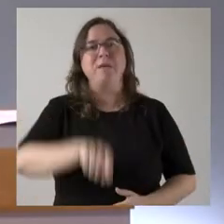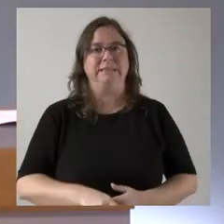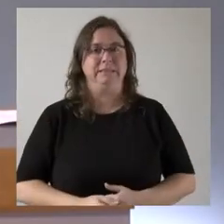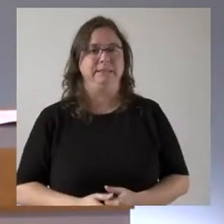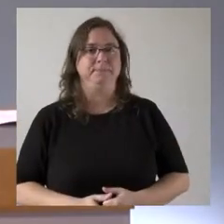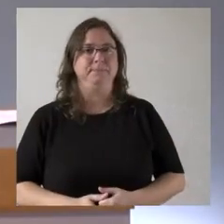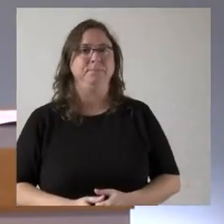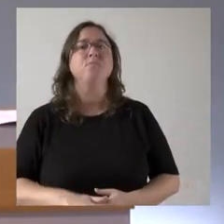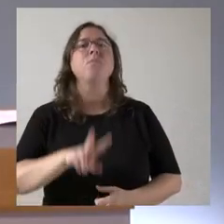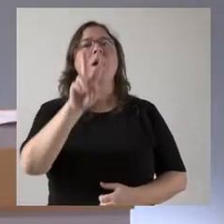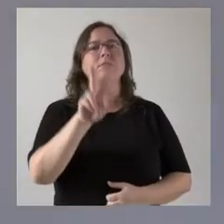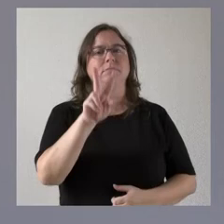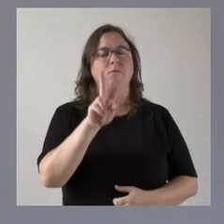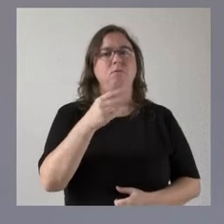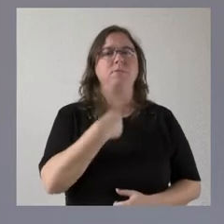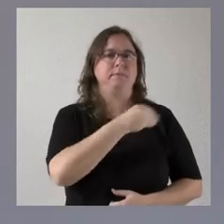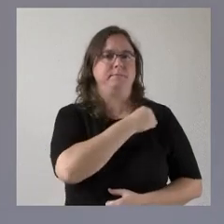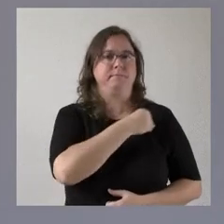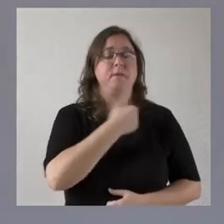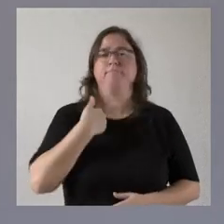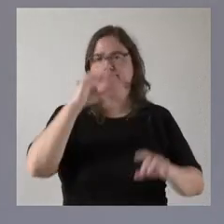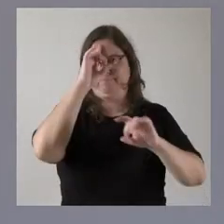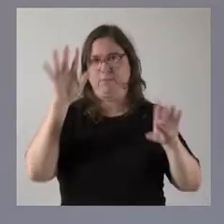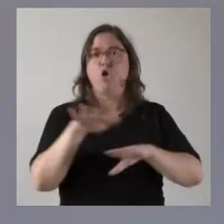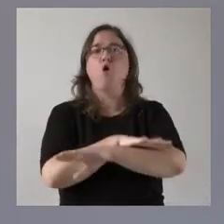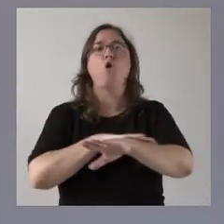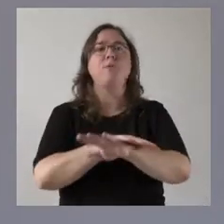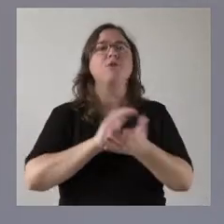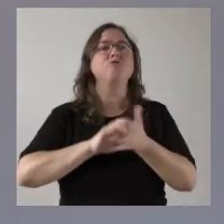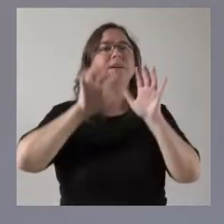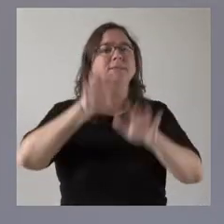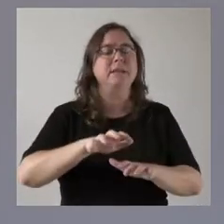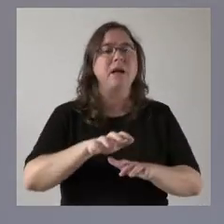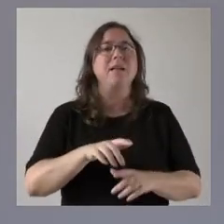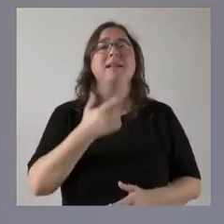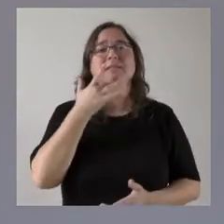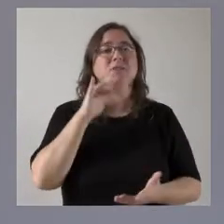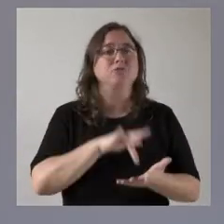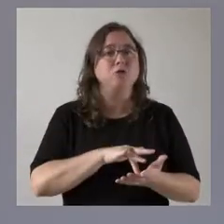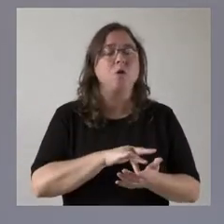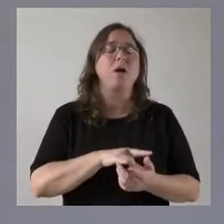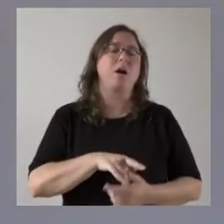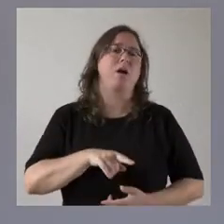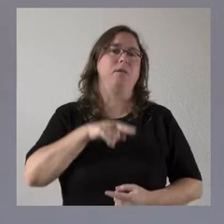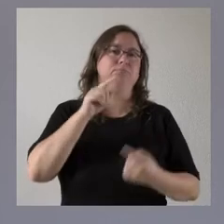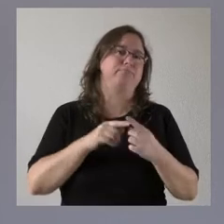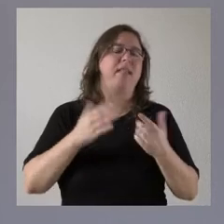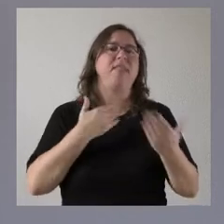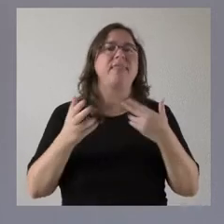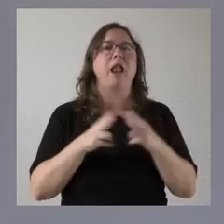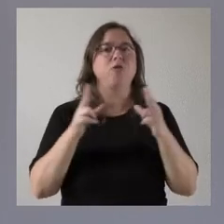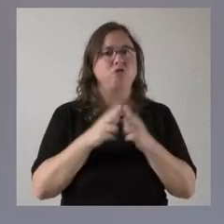lo segundo que usted planteaba Por supuesto que el gobierno de Castilla y león mantiene reuniones periódicas con el diálogo social lo mantiene